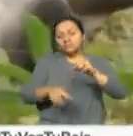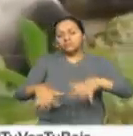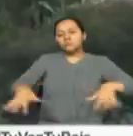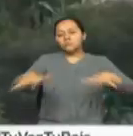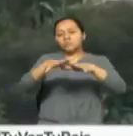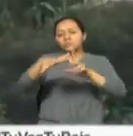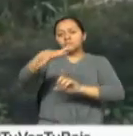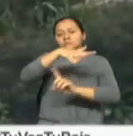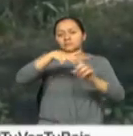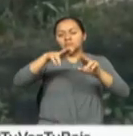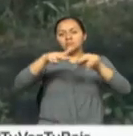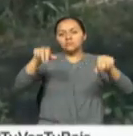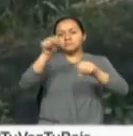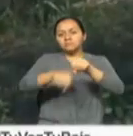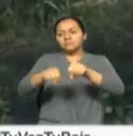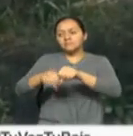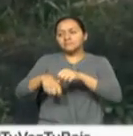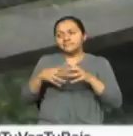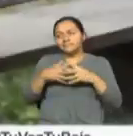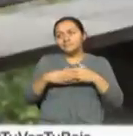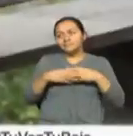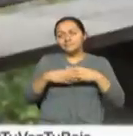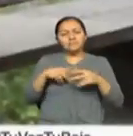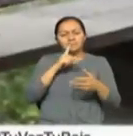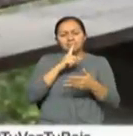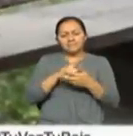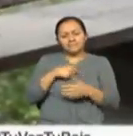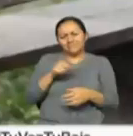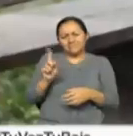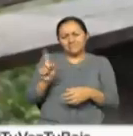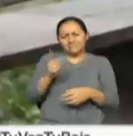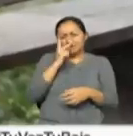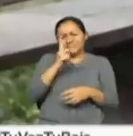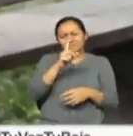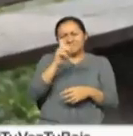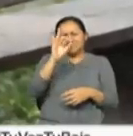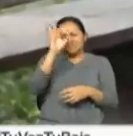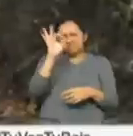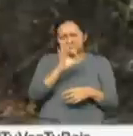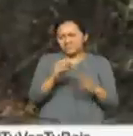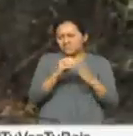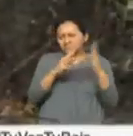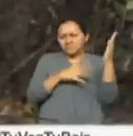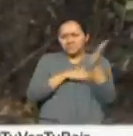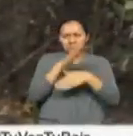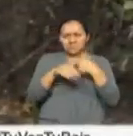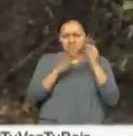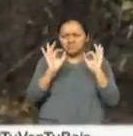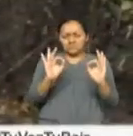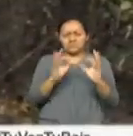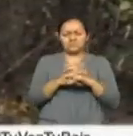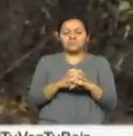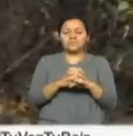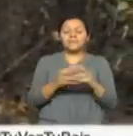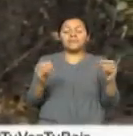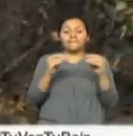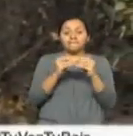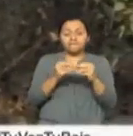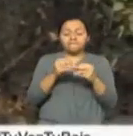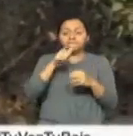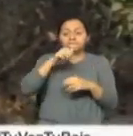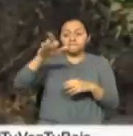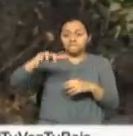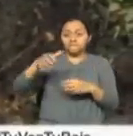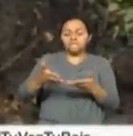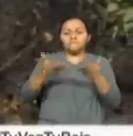medio ambiente. Y no es verdad, ahora estamos 100% entregados al proyecto. Además, entregó el sistema de agua potable